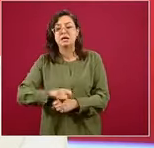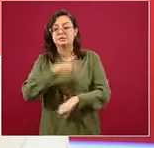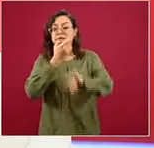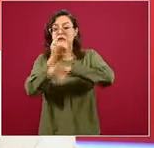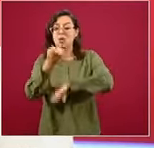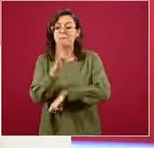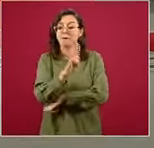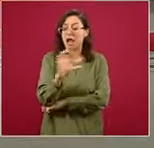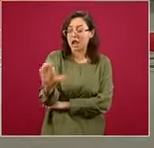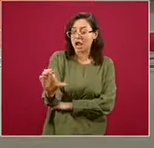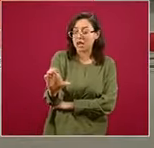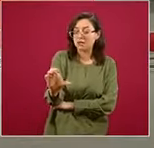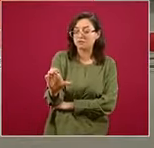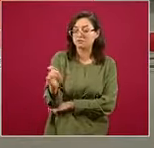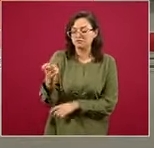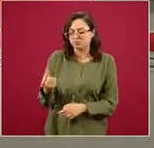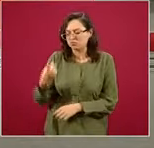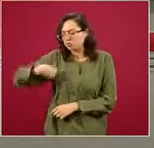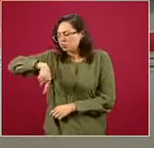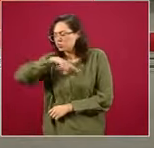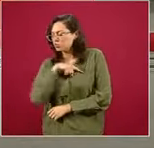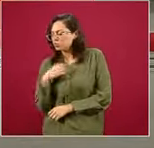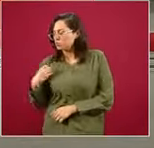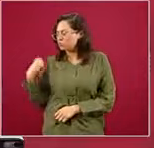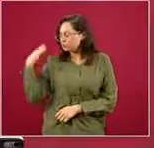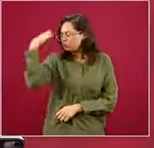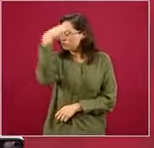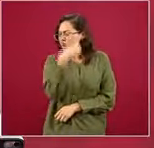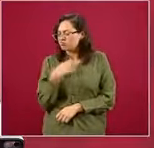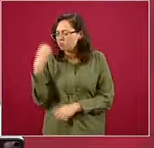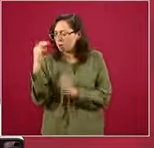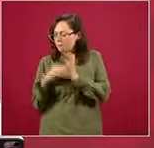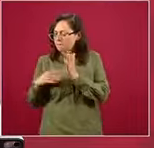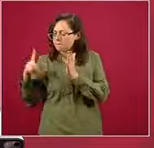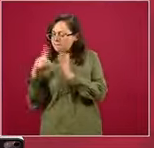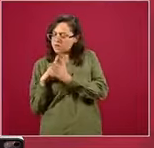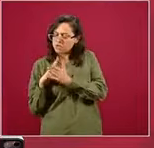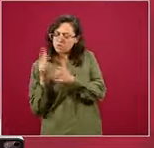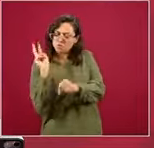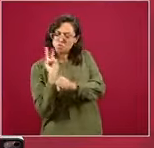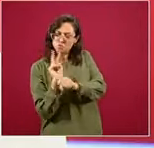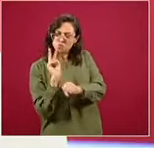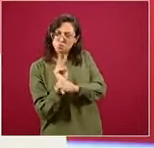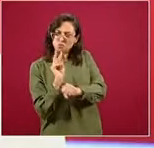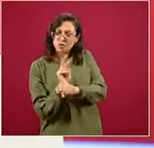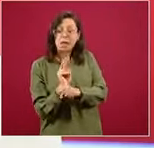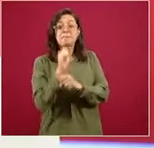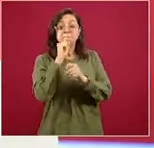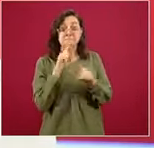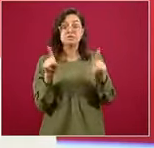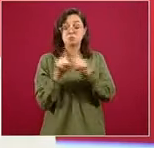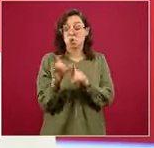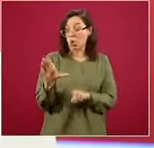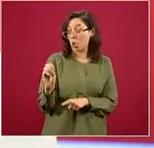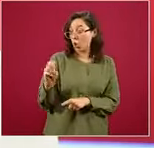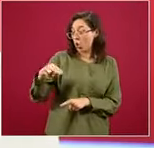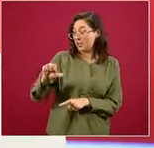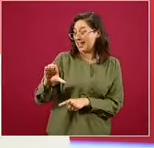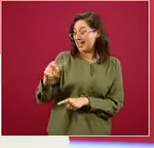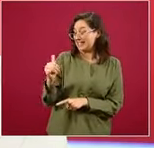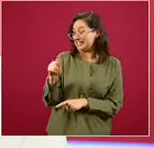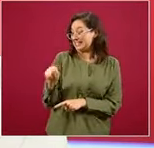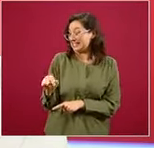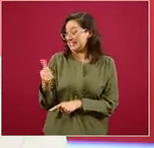California, de acuerdo a nuestra evaluación, con la metodología que usamos, por cierto, CONACYT también aquí contribuye mucho, y el